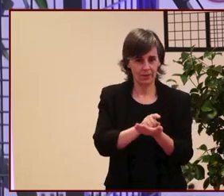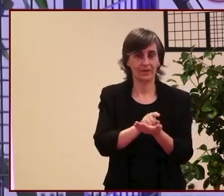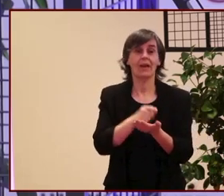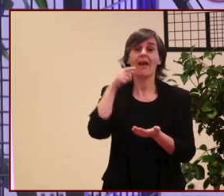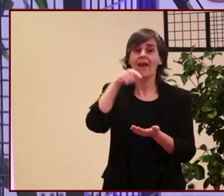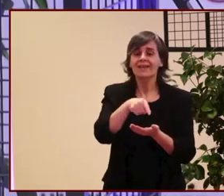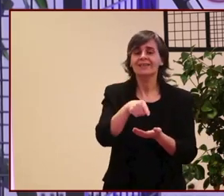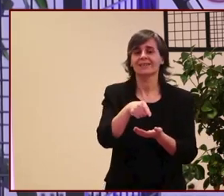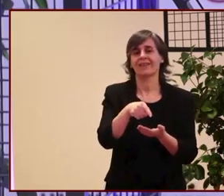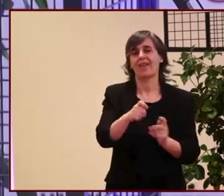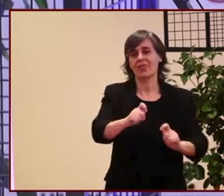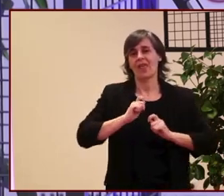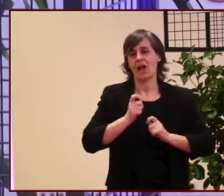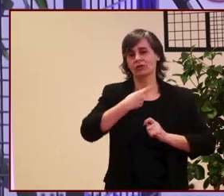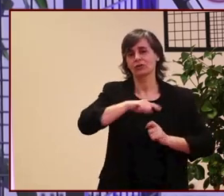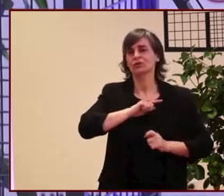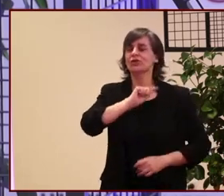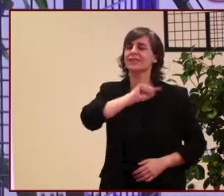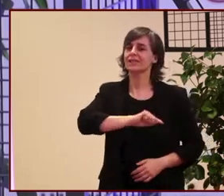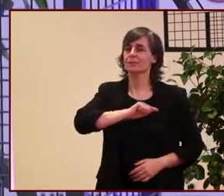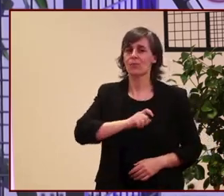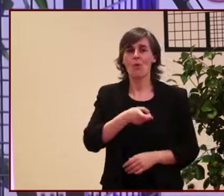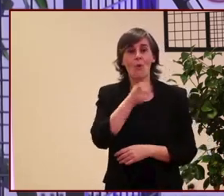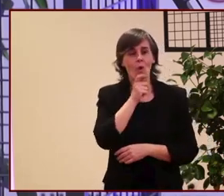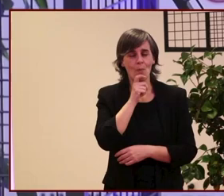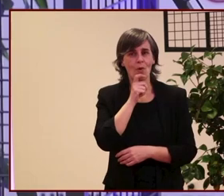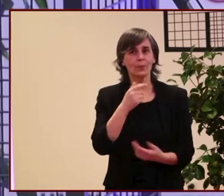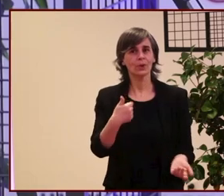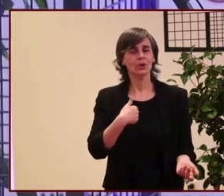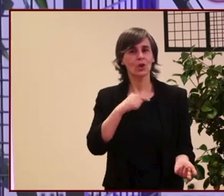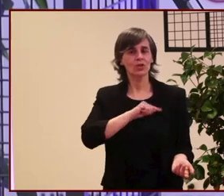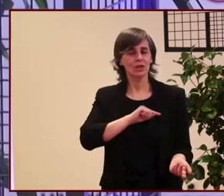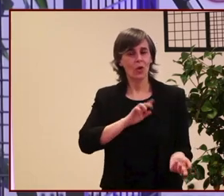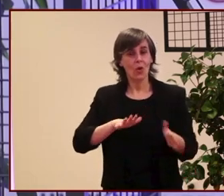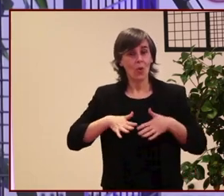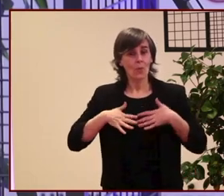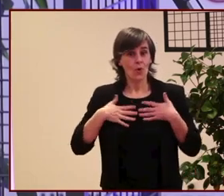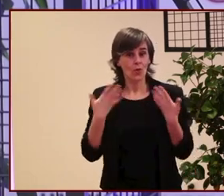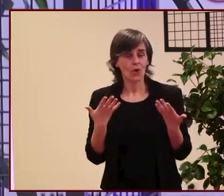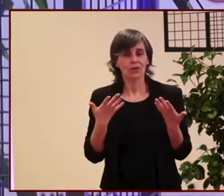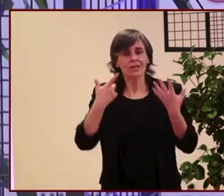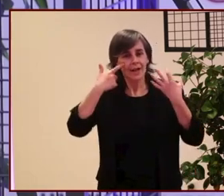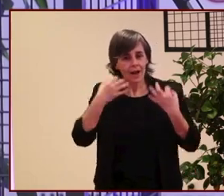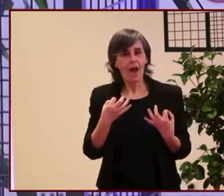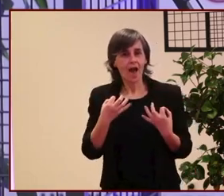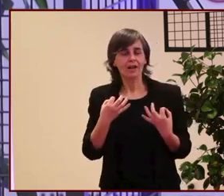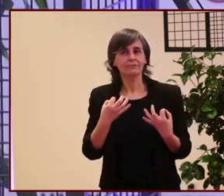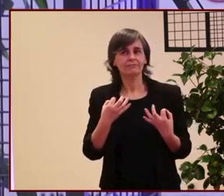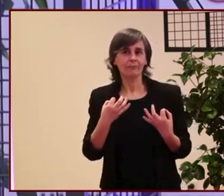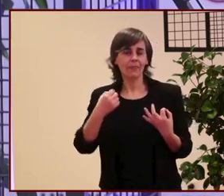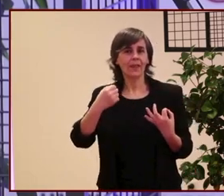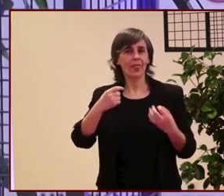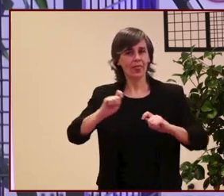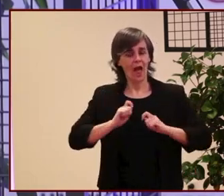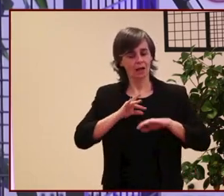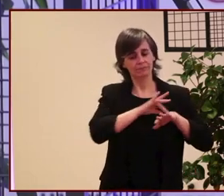de nuestro claro sentir yo siento que las emociones realmente me indican en